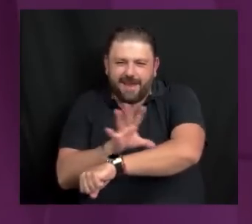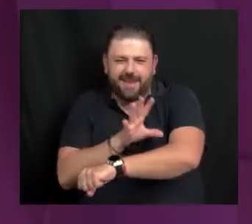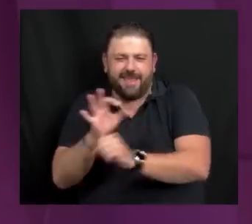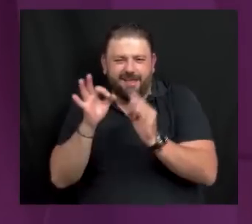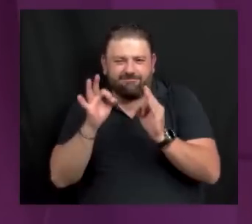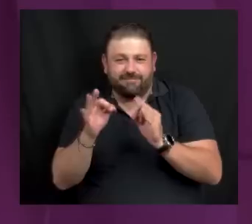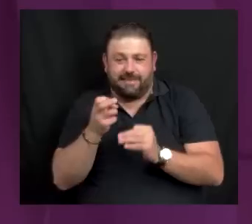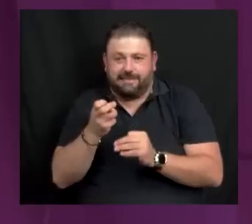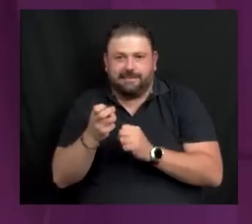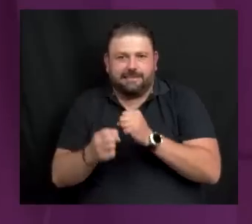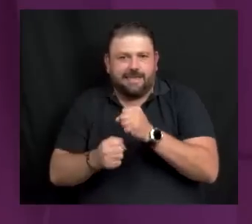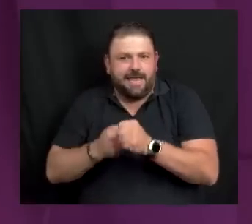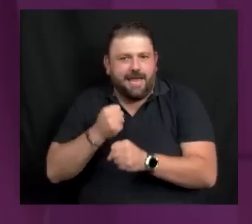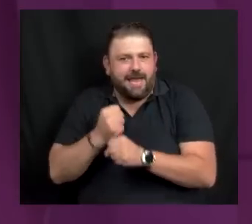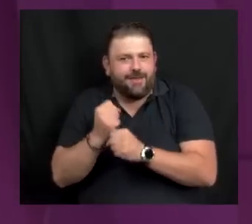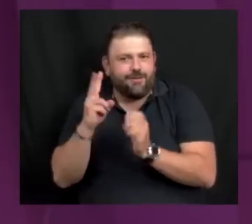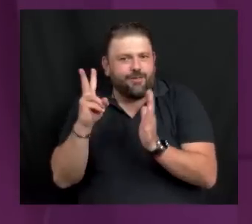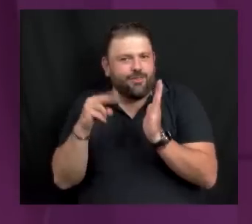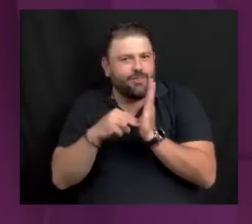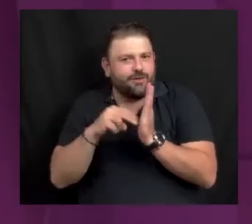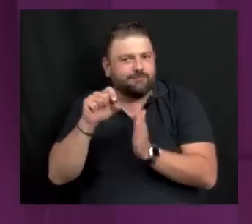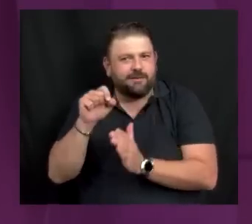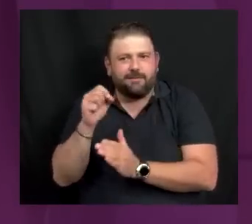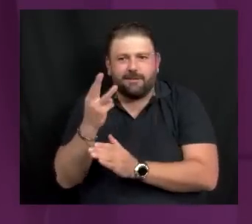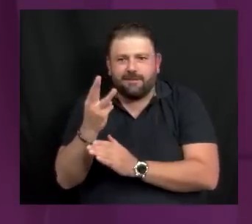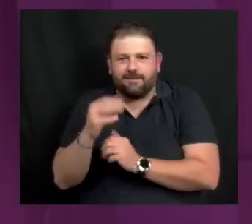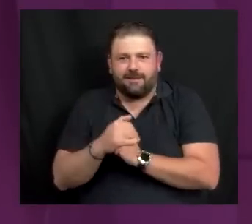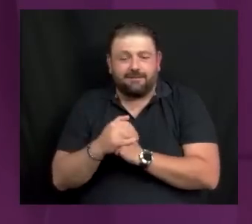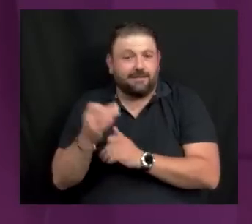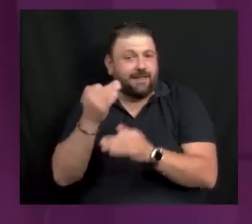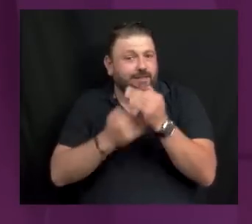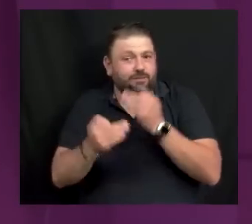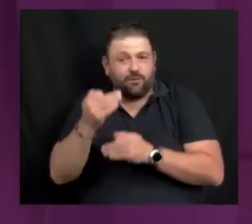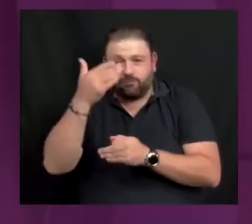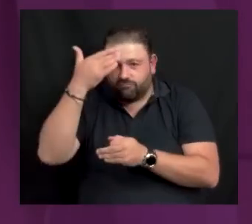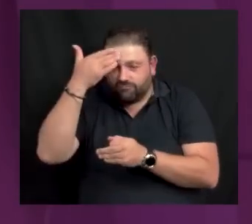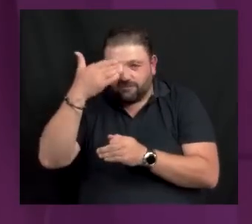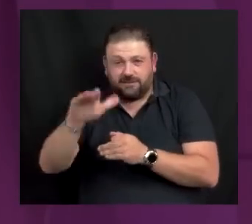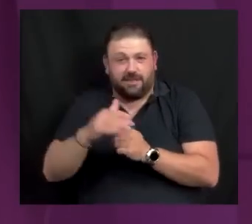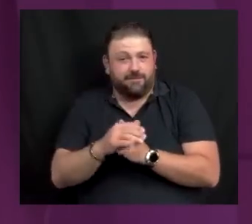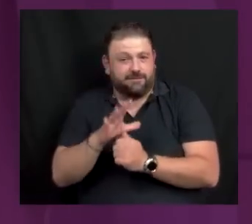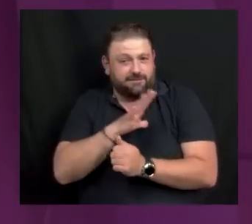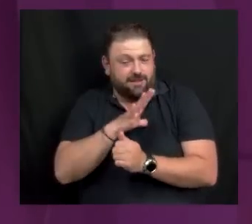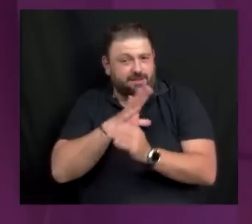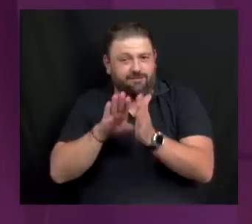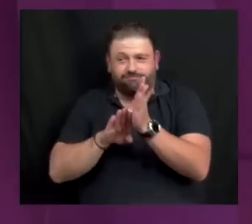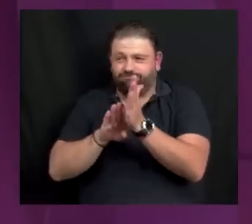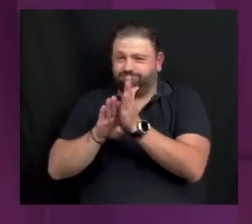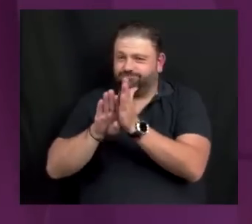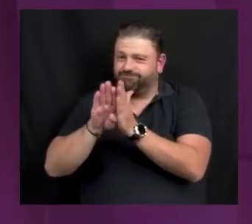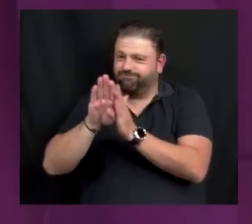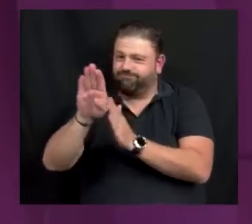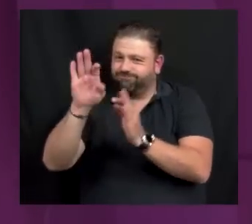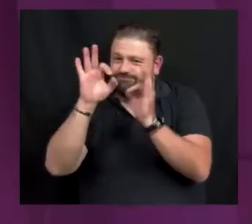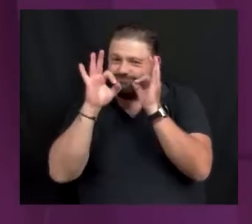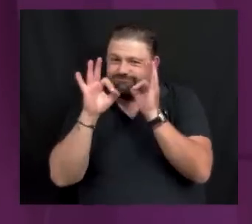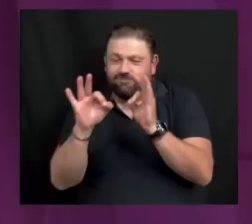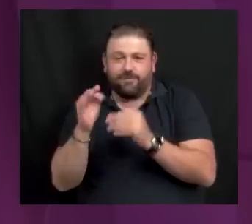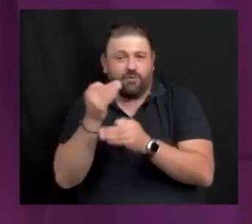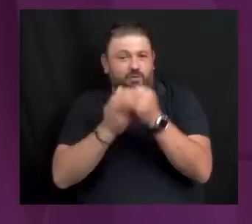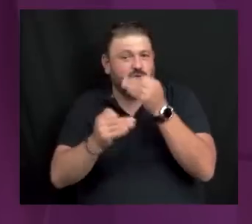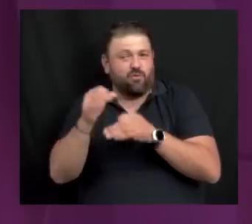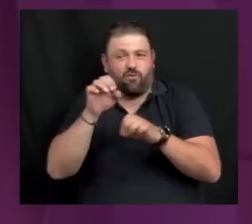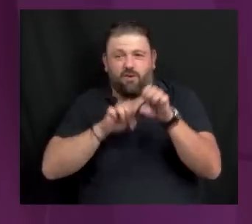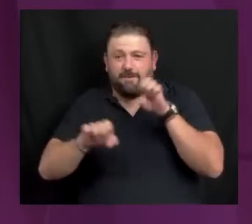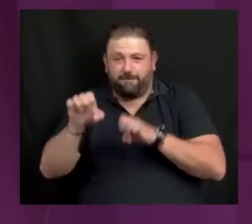este 2023, porque si algo sabemos es que la clave del éxito, hay dos, y creo que todos nuestros empresarios exitosos